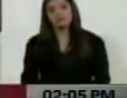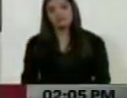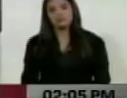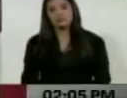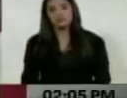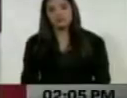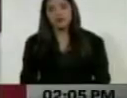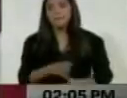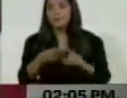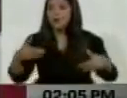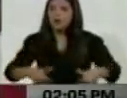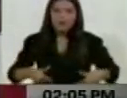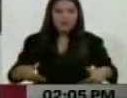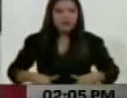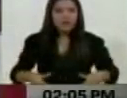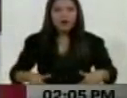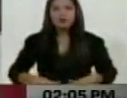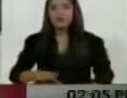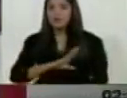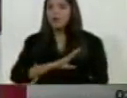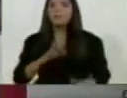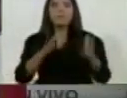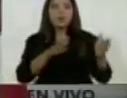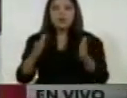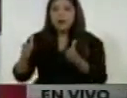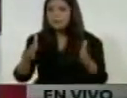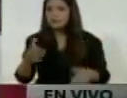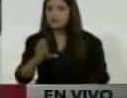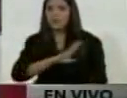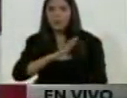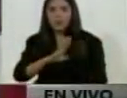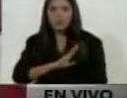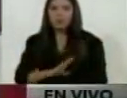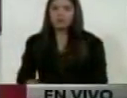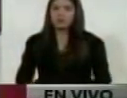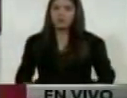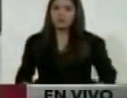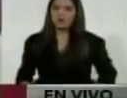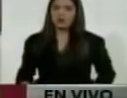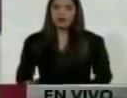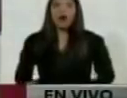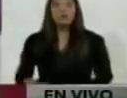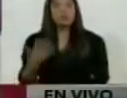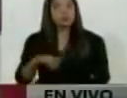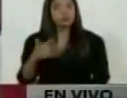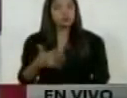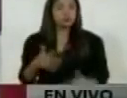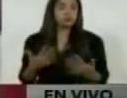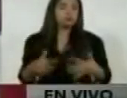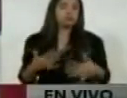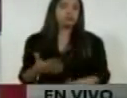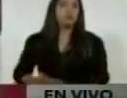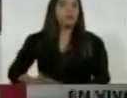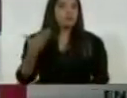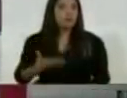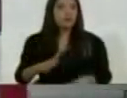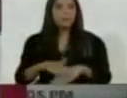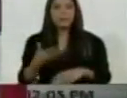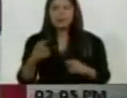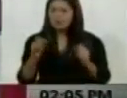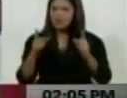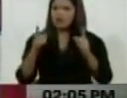por esfuerzos propios, por camino propio. Y eso tiene mucho valor, porque el que descubre la